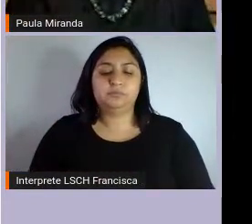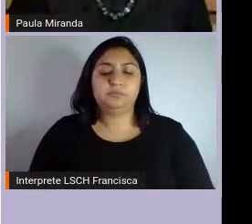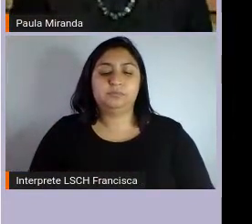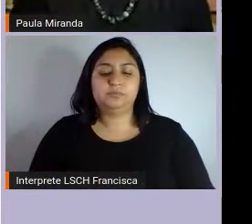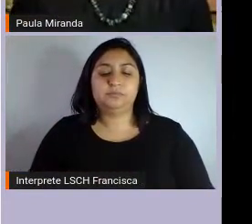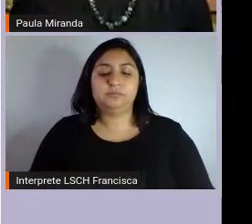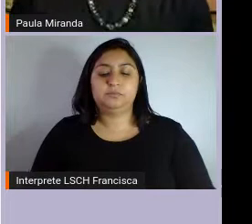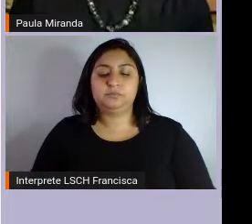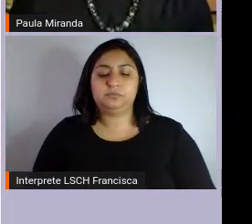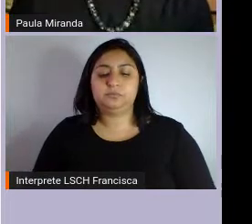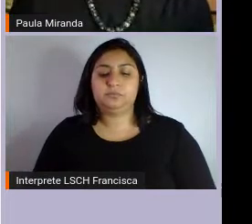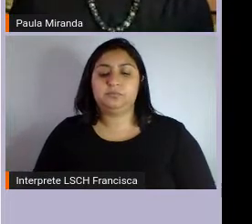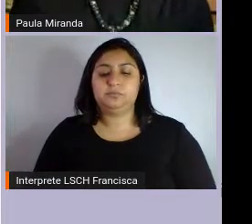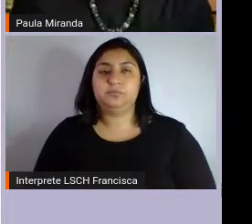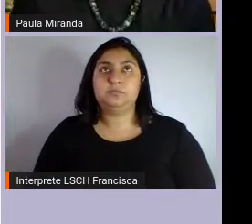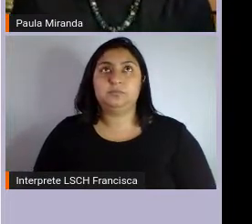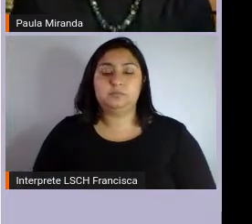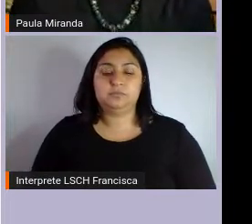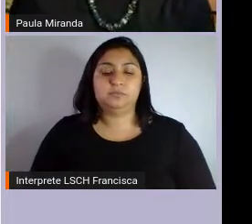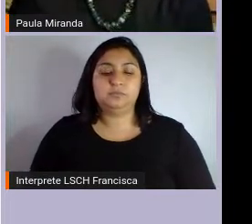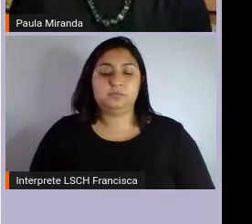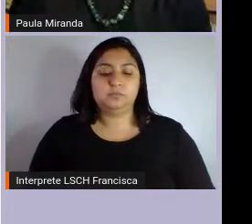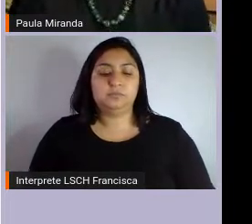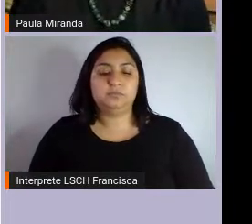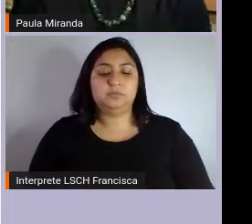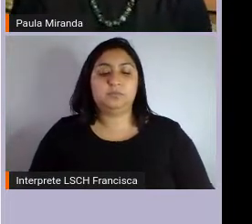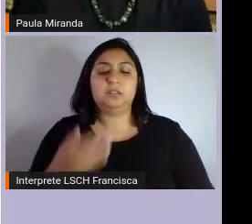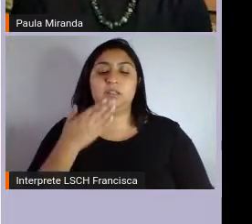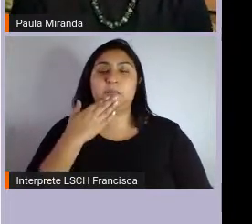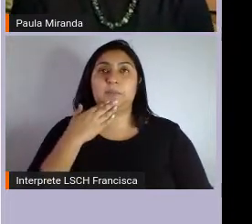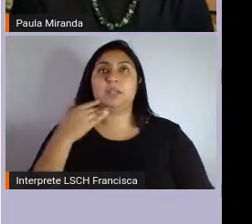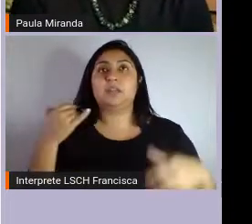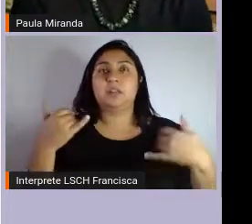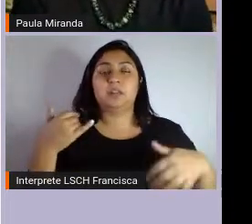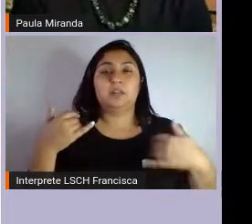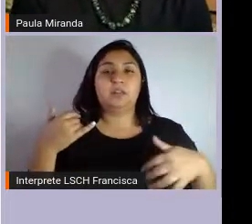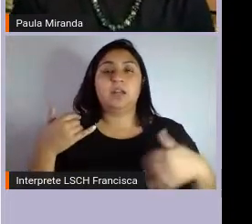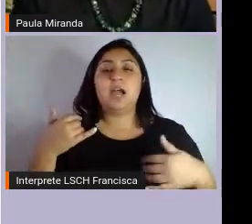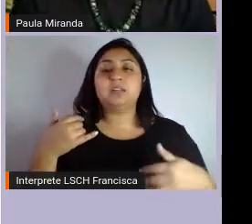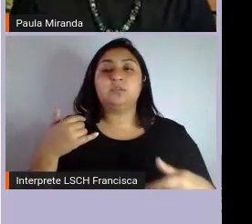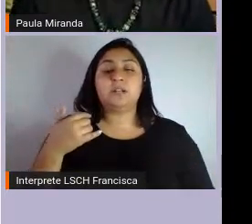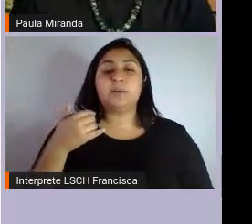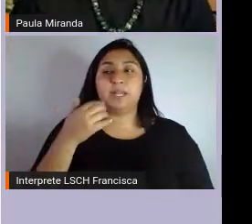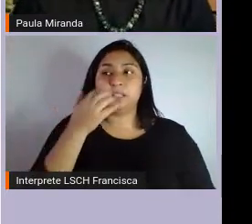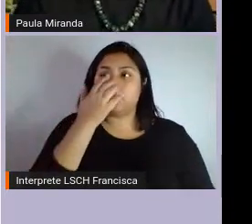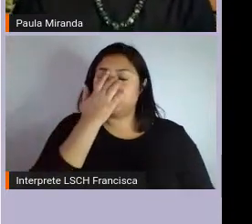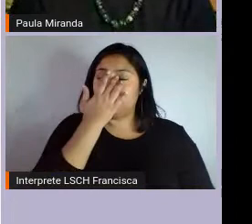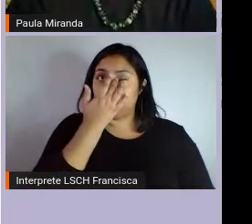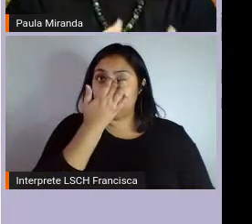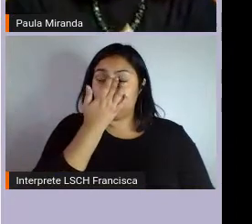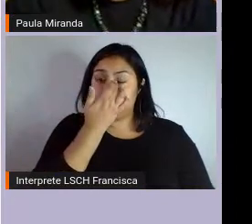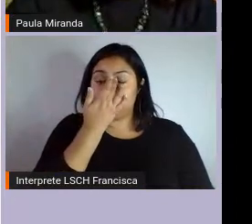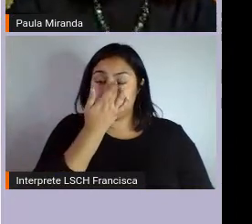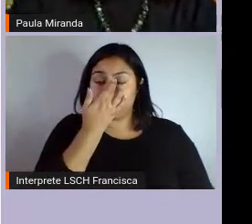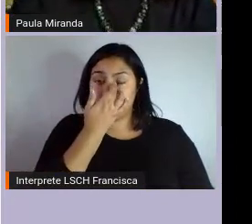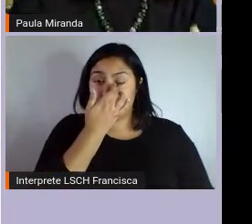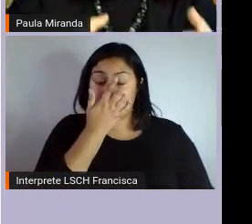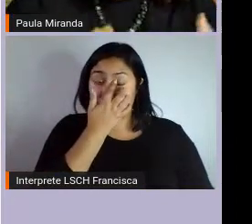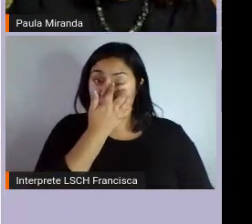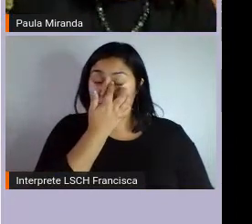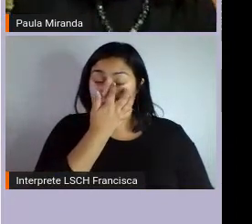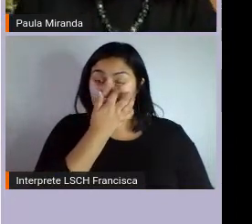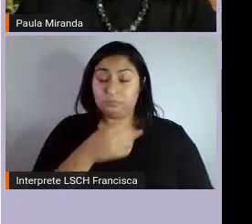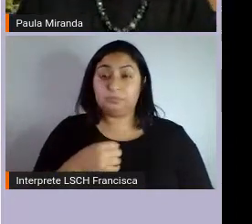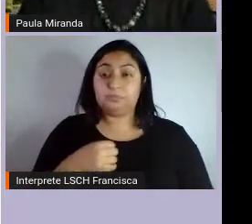el tuntuneo de su guitarra, ¿no? El tuntuneo, el toquillo, la afinación. Entonces, se afirma en la guitarra,